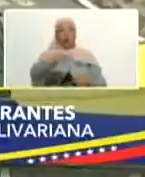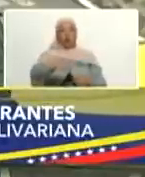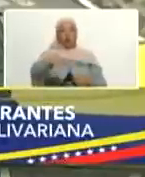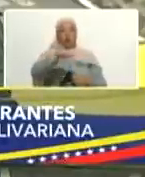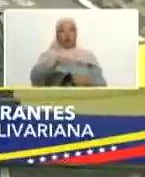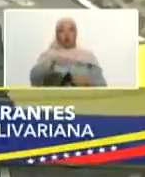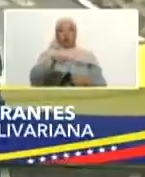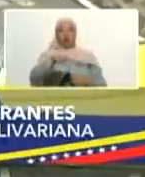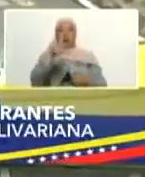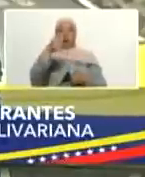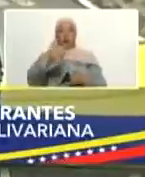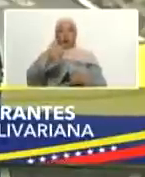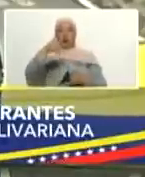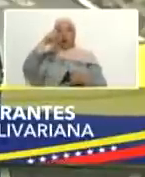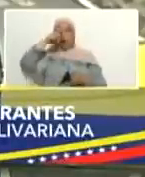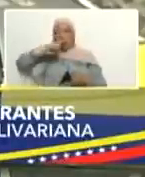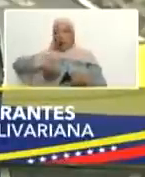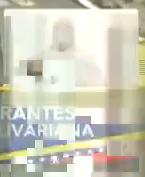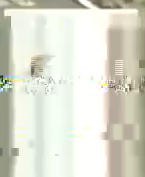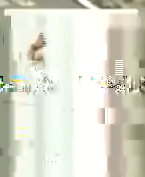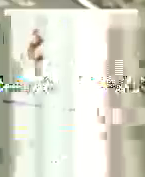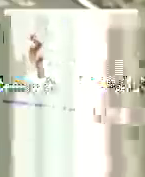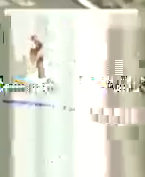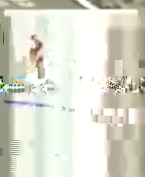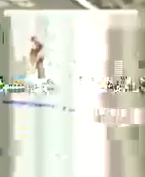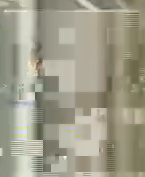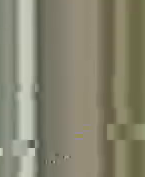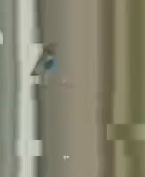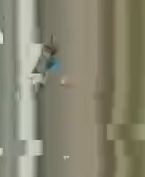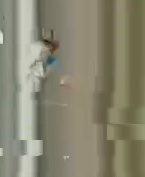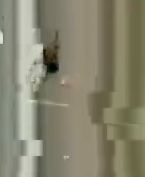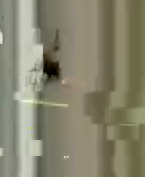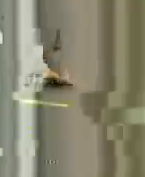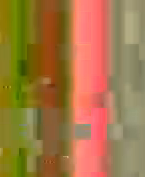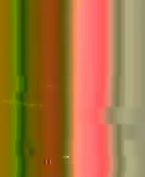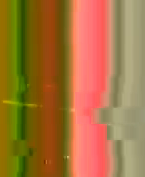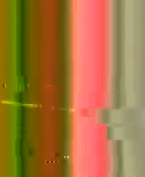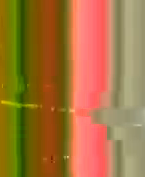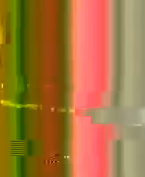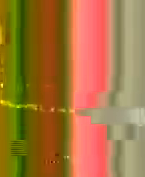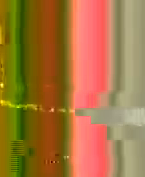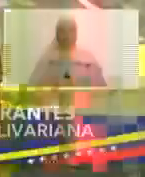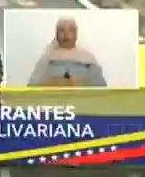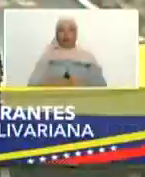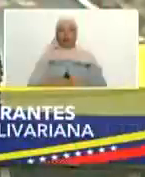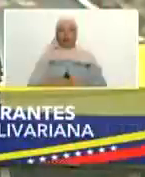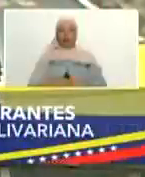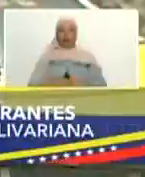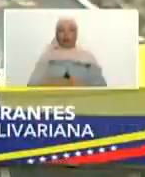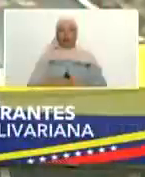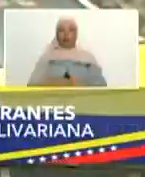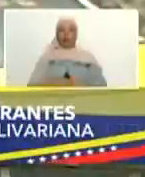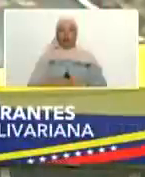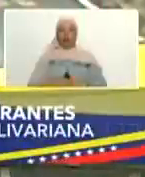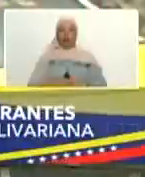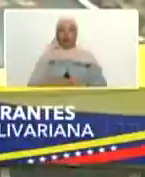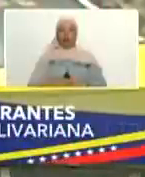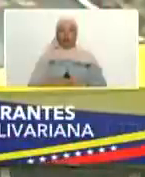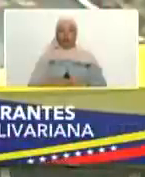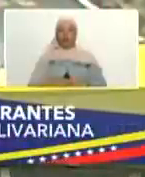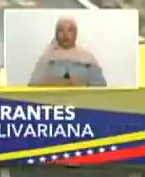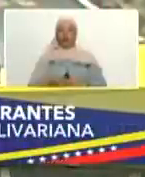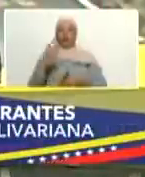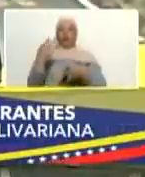el vigésimo aniversario, que recordamos también de la revolución popular